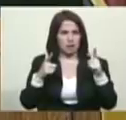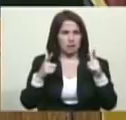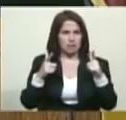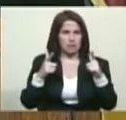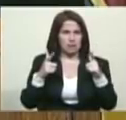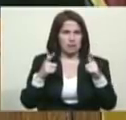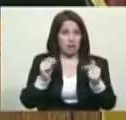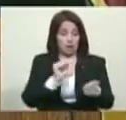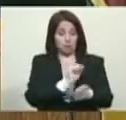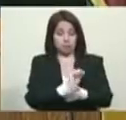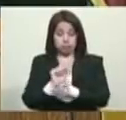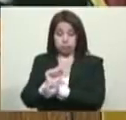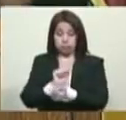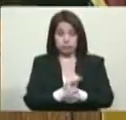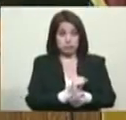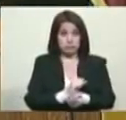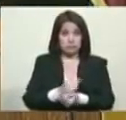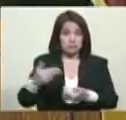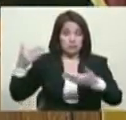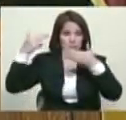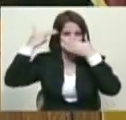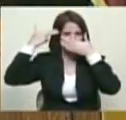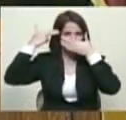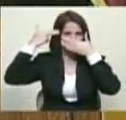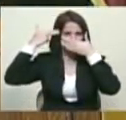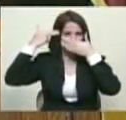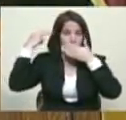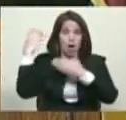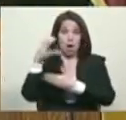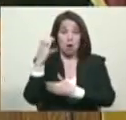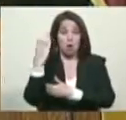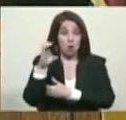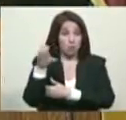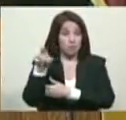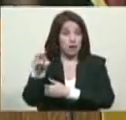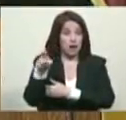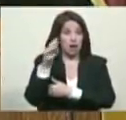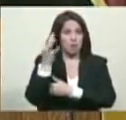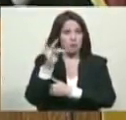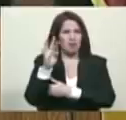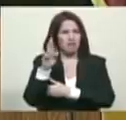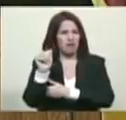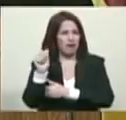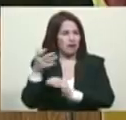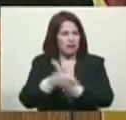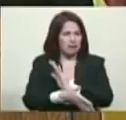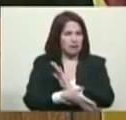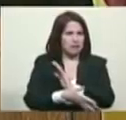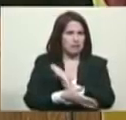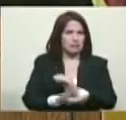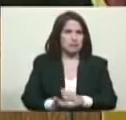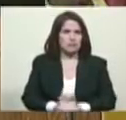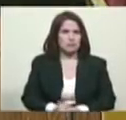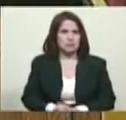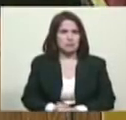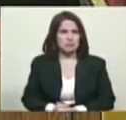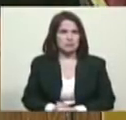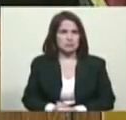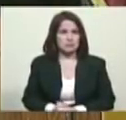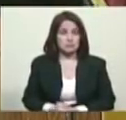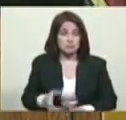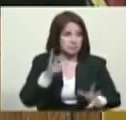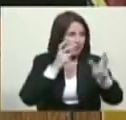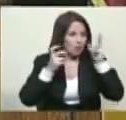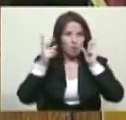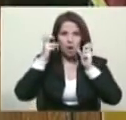a los detenidos secuestrados en Colombia por la FARC. Usted sabe muy bien. Escuchaba